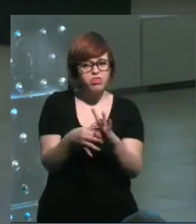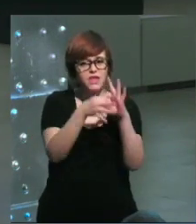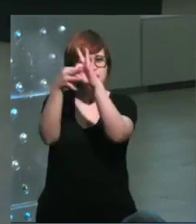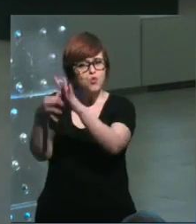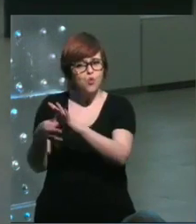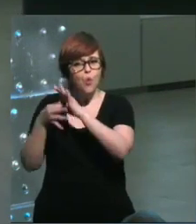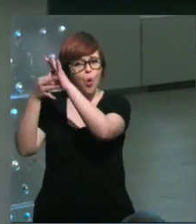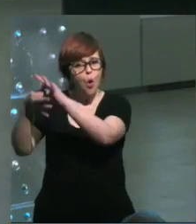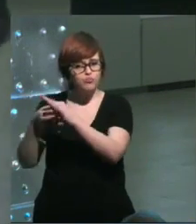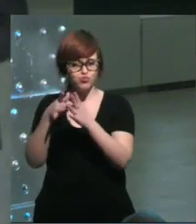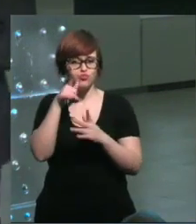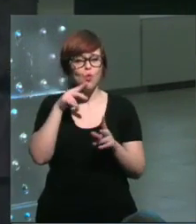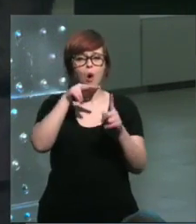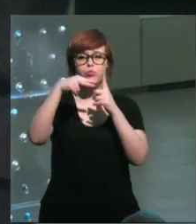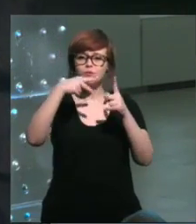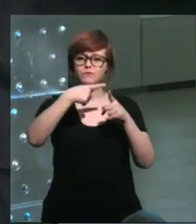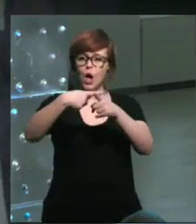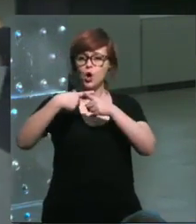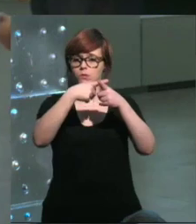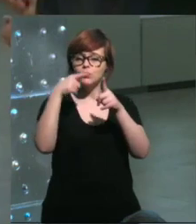punto de vista con gente afín.